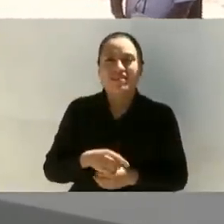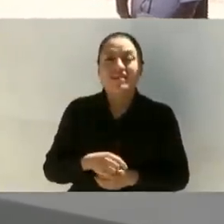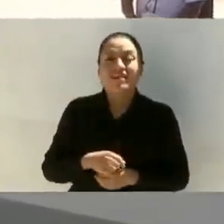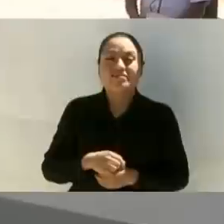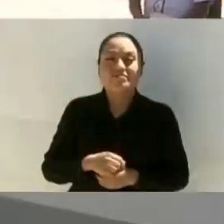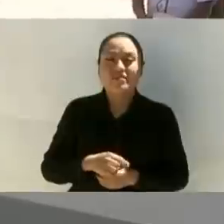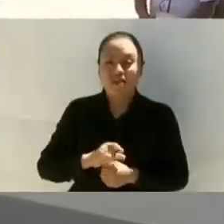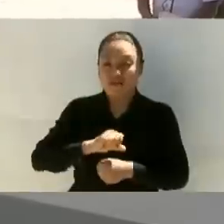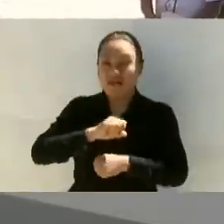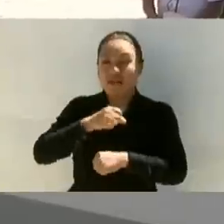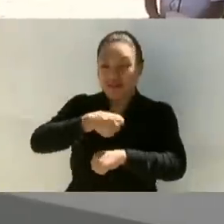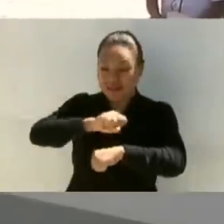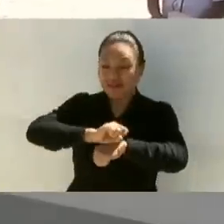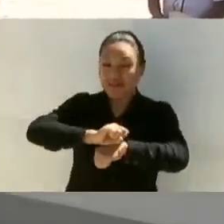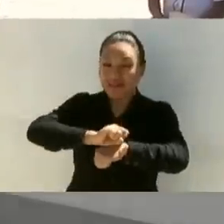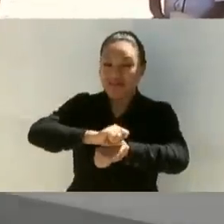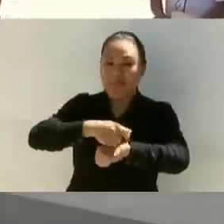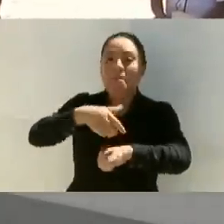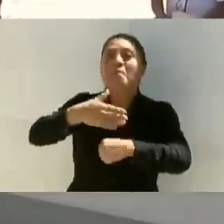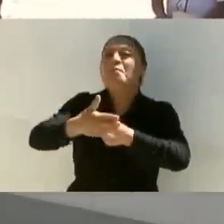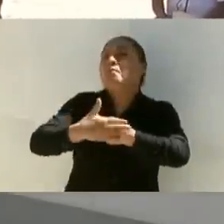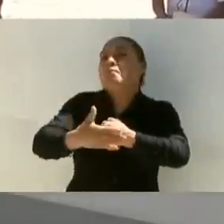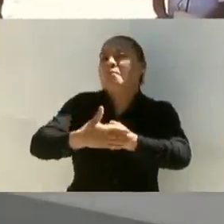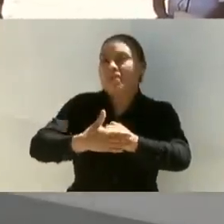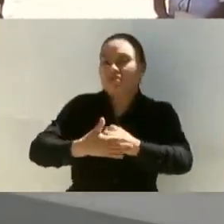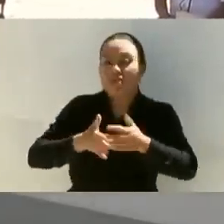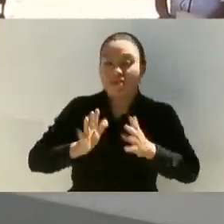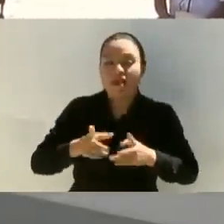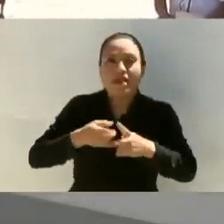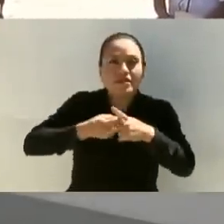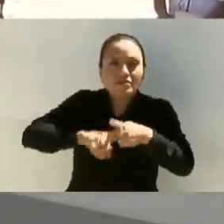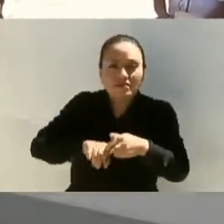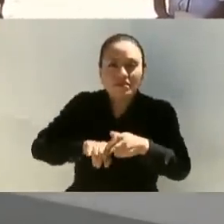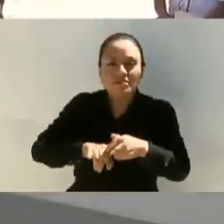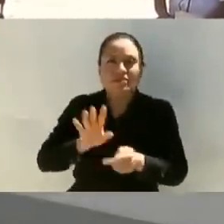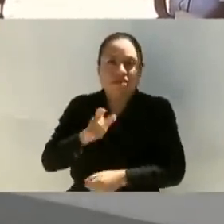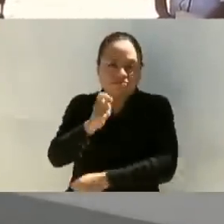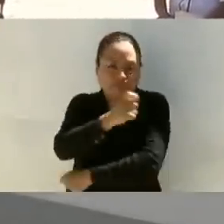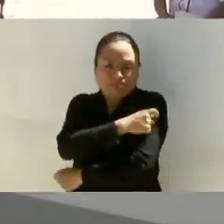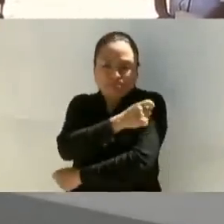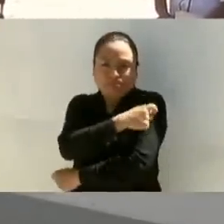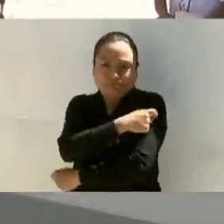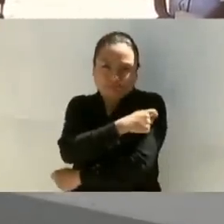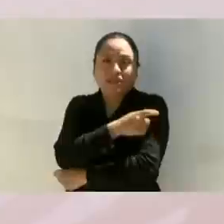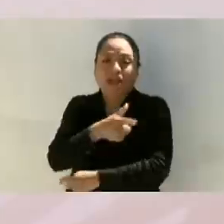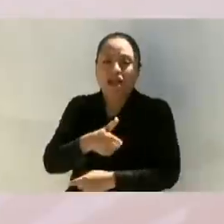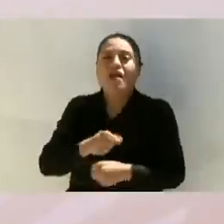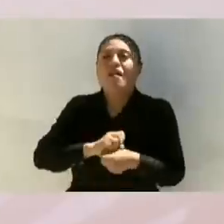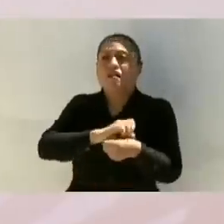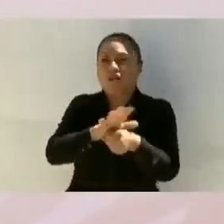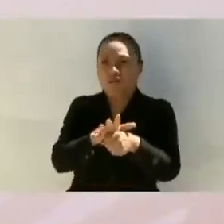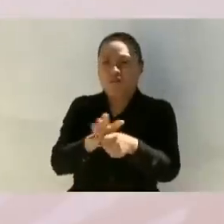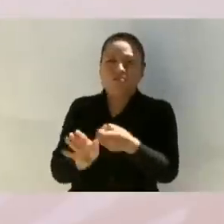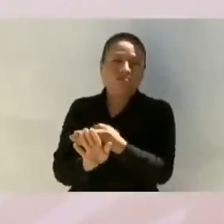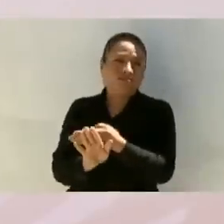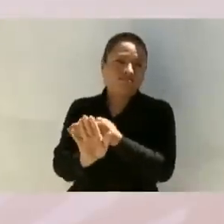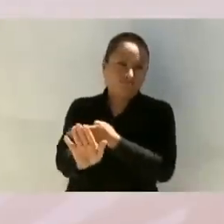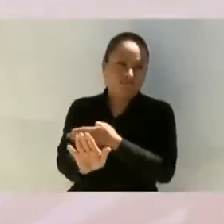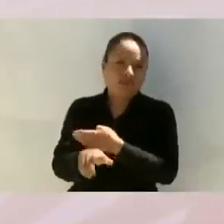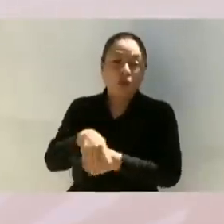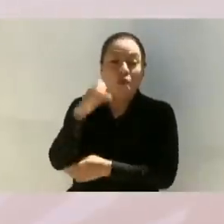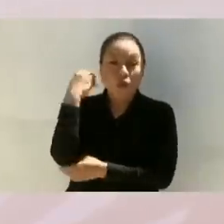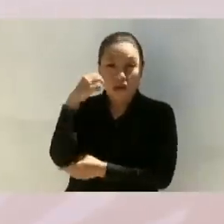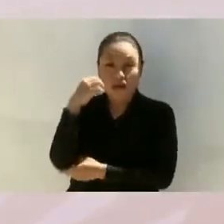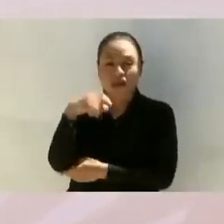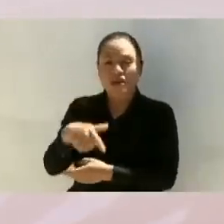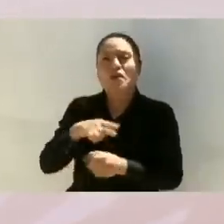próxima iniciamos la campaña de vacunación contra el COVID en Oaxaca y en todo